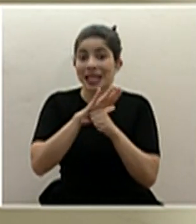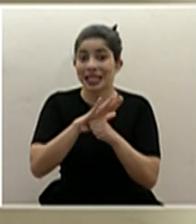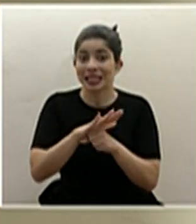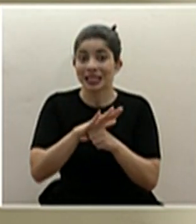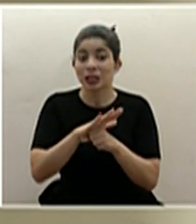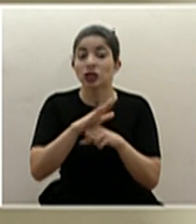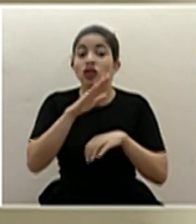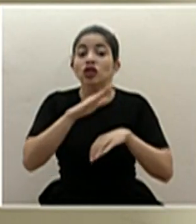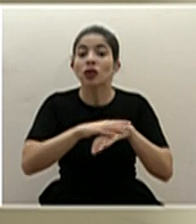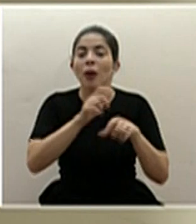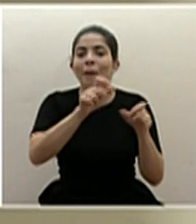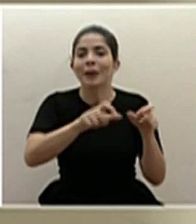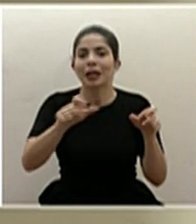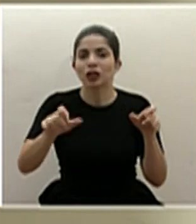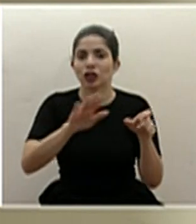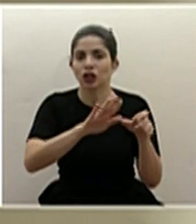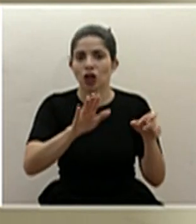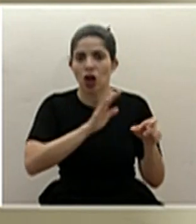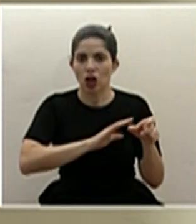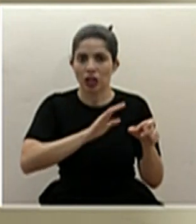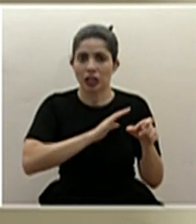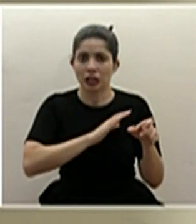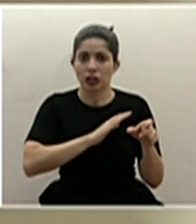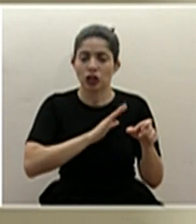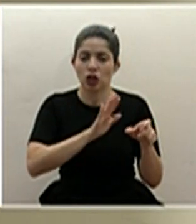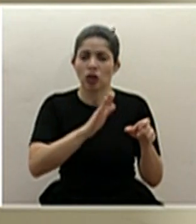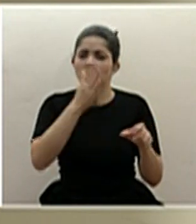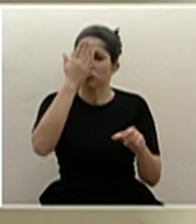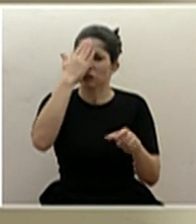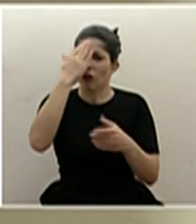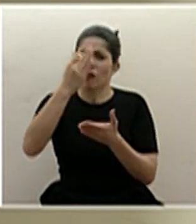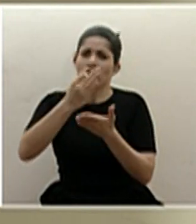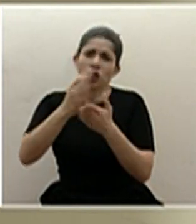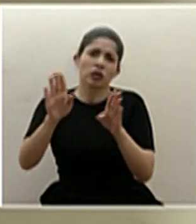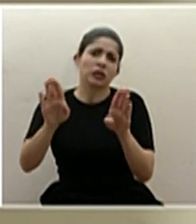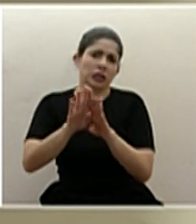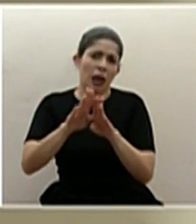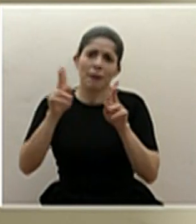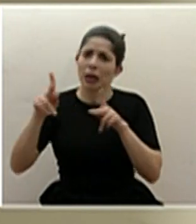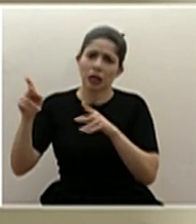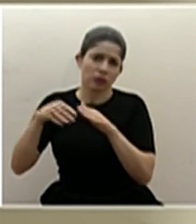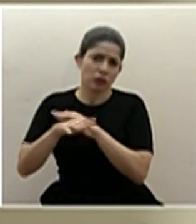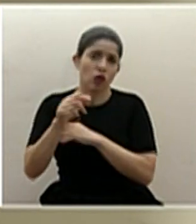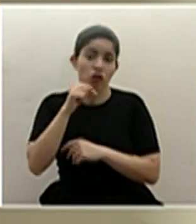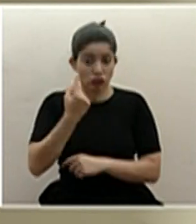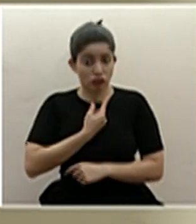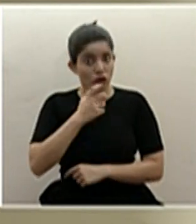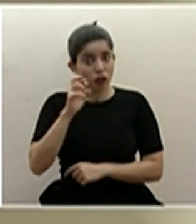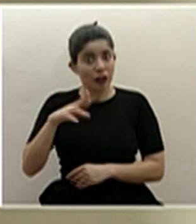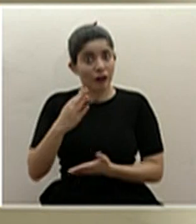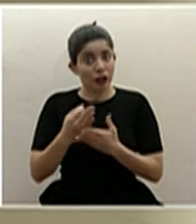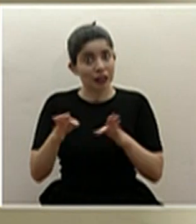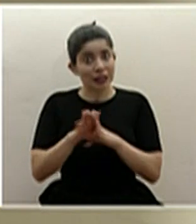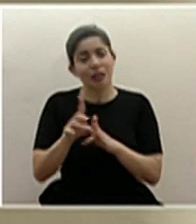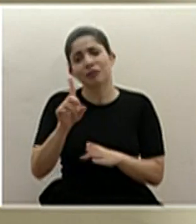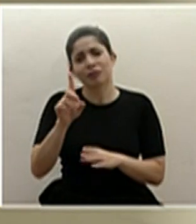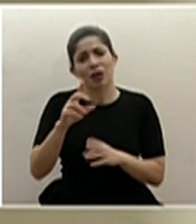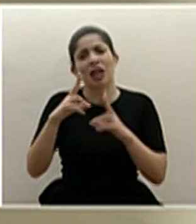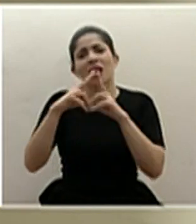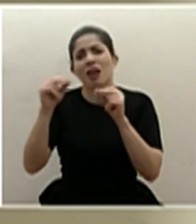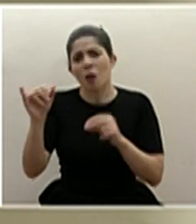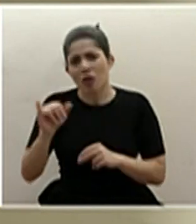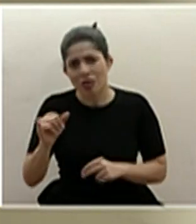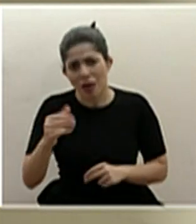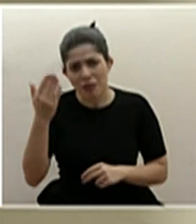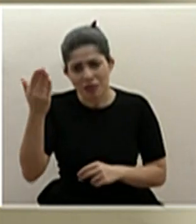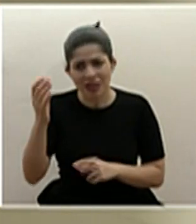las condiciones de las personas. Hay claridad de que todas las fronteras están cerradas para personas, no es solo la de Costa Rica, ¿verdad? Nicaragua también